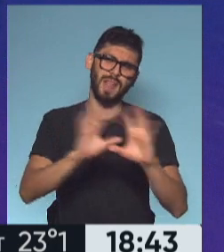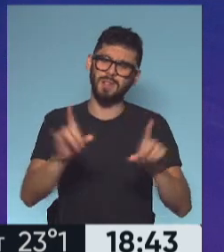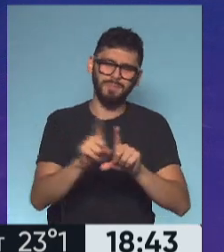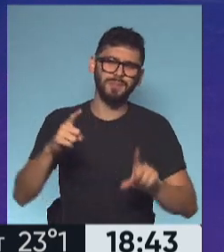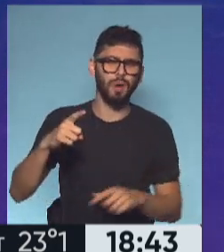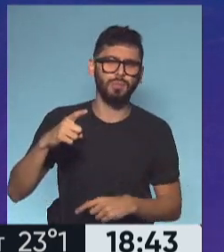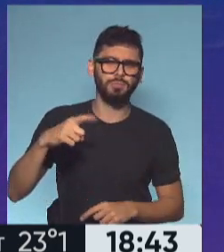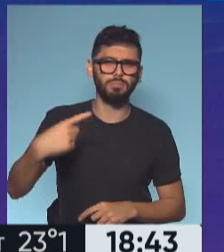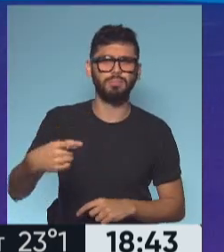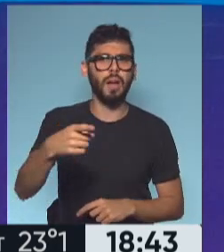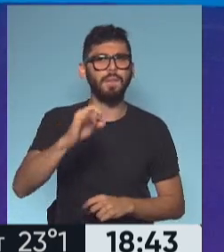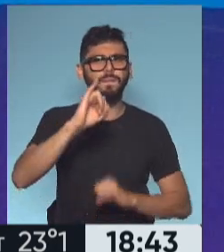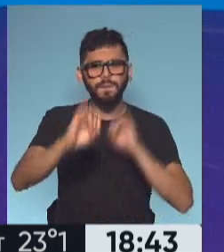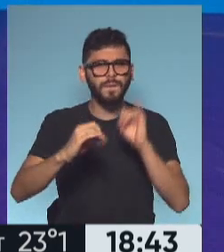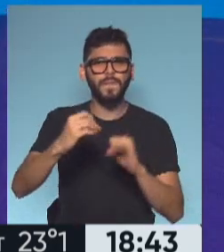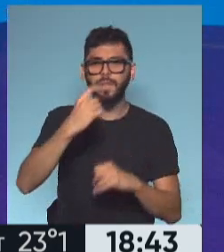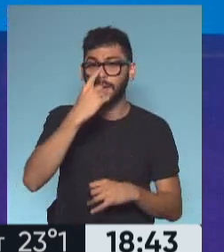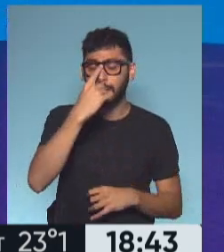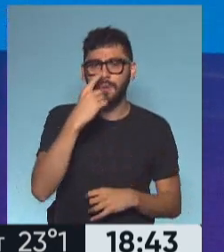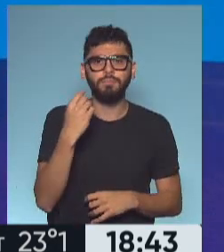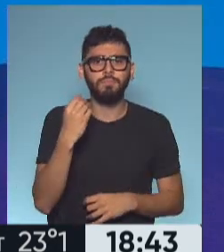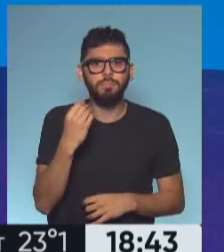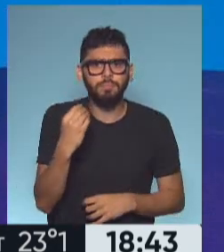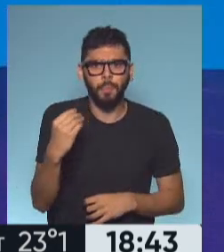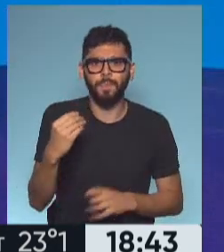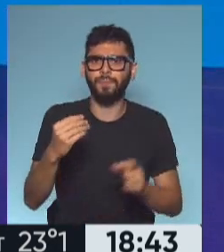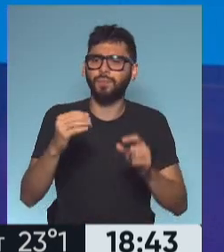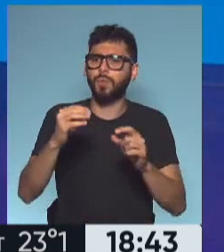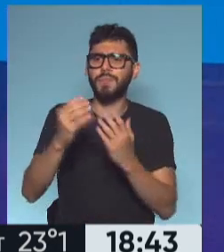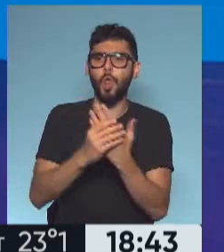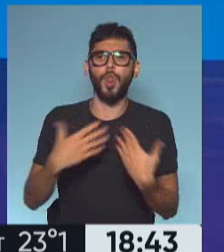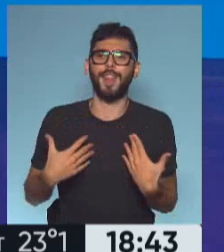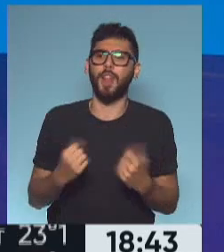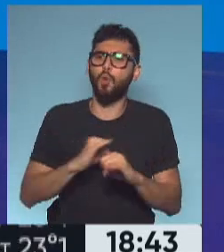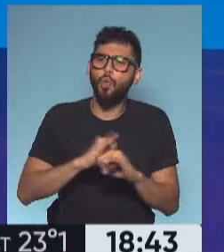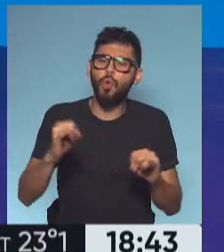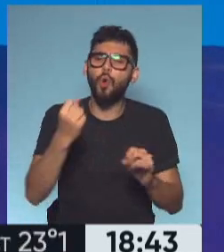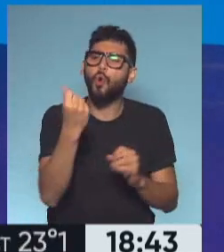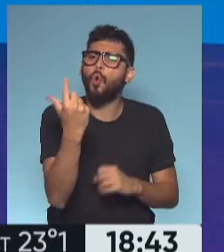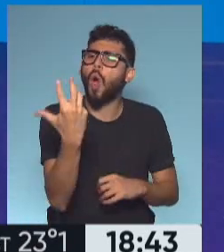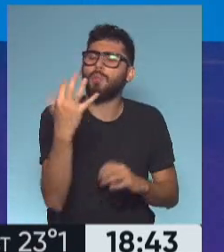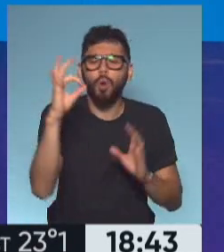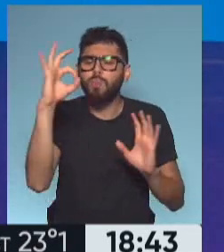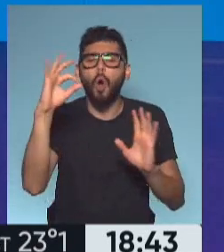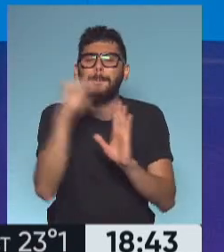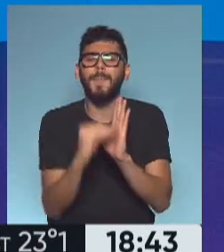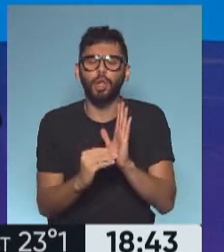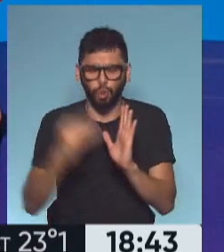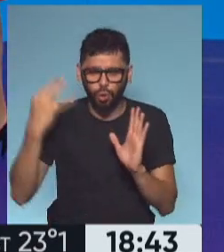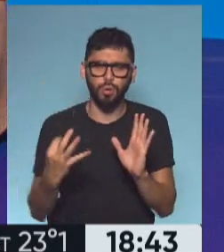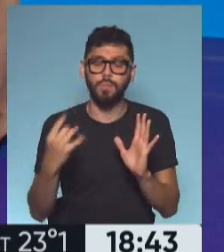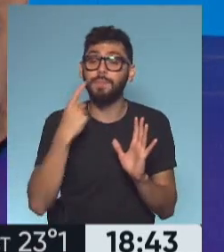para detallar qué es o cuánto es el resultado que arroja el Ministerio de Salud de la Nación en todos los aspectos. Tenemos que